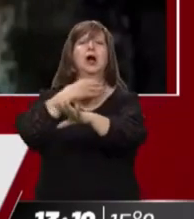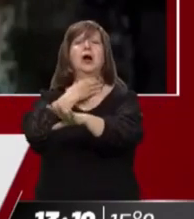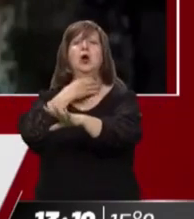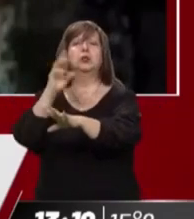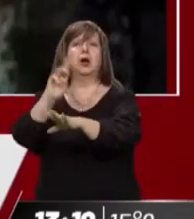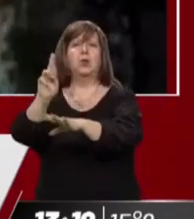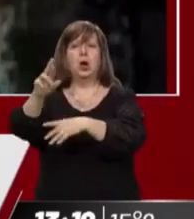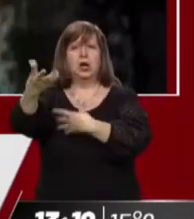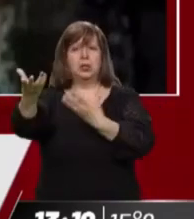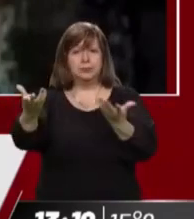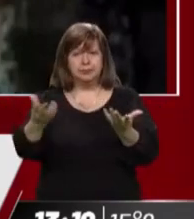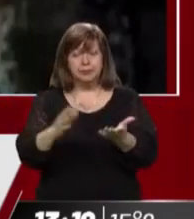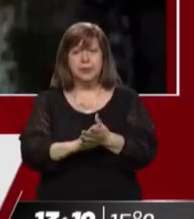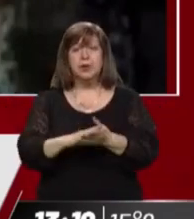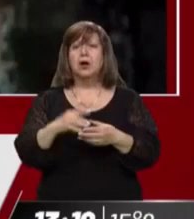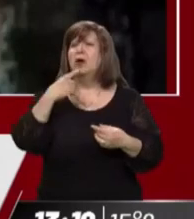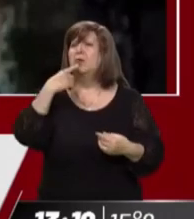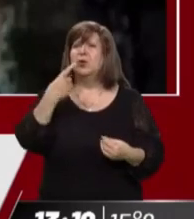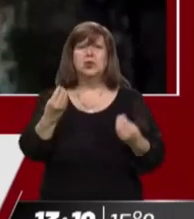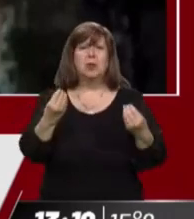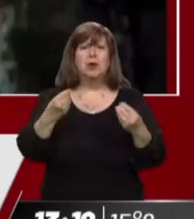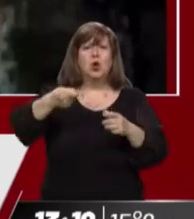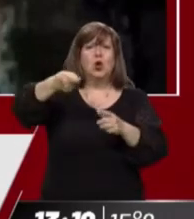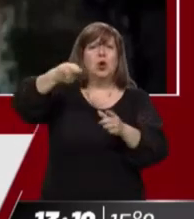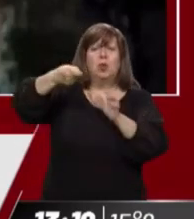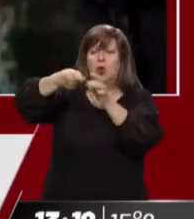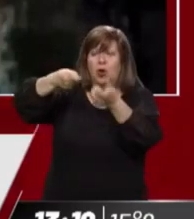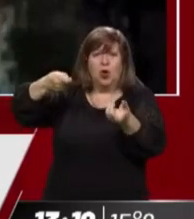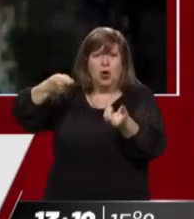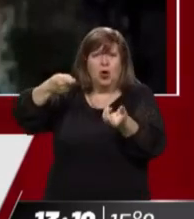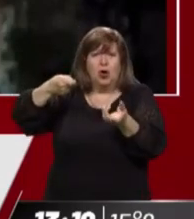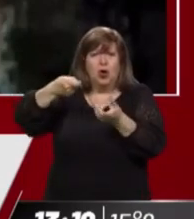un arma ese lugar fiscal blanca